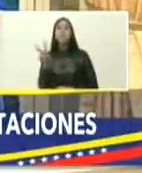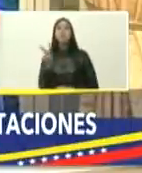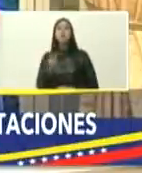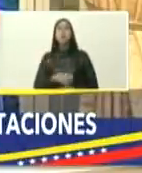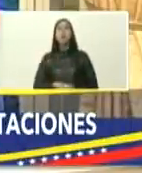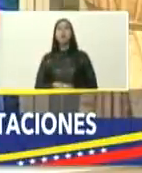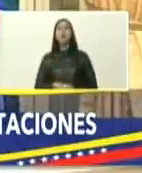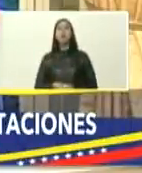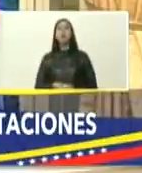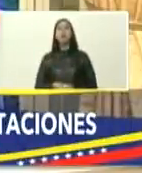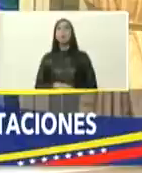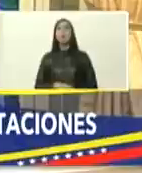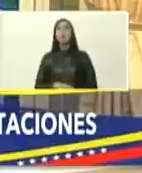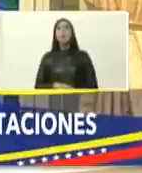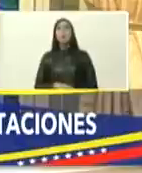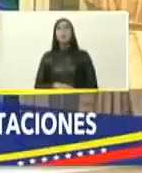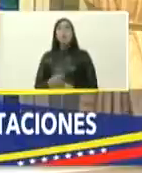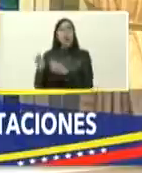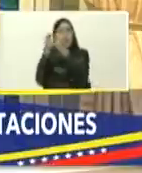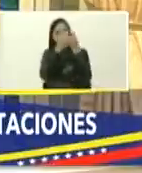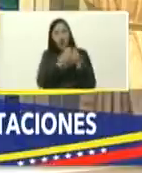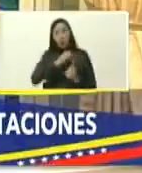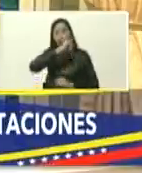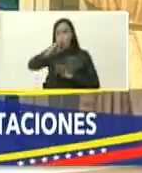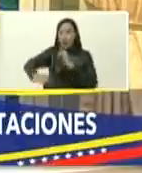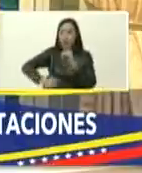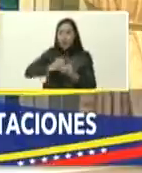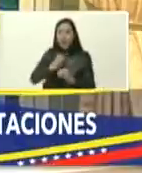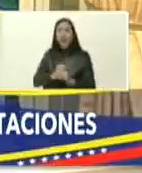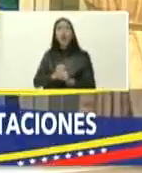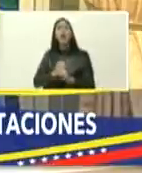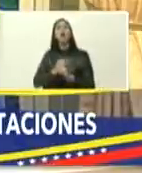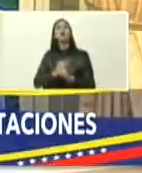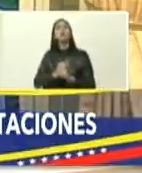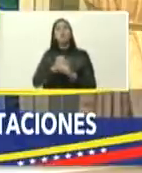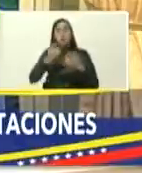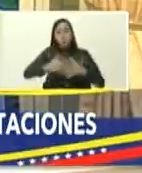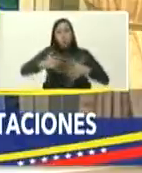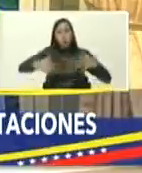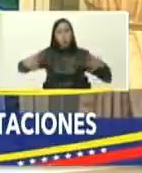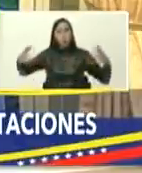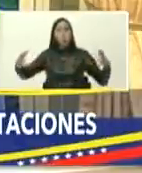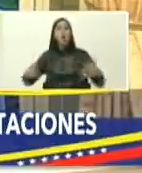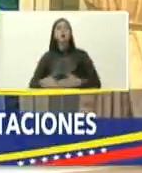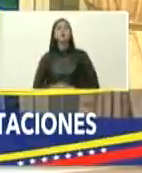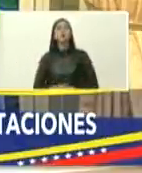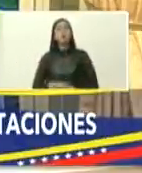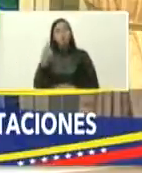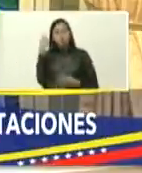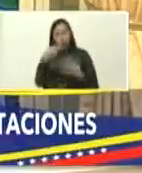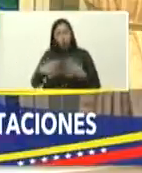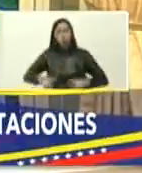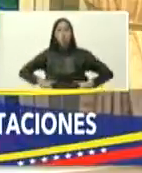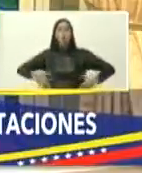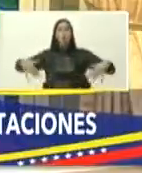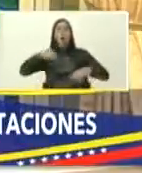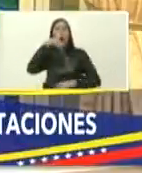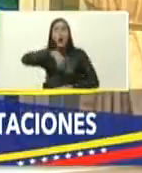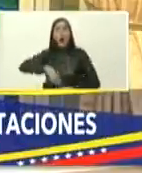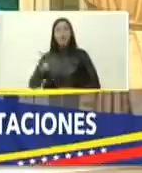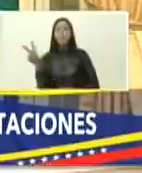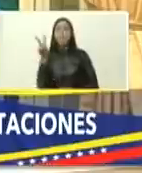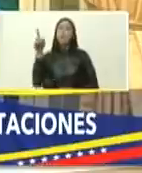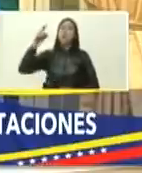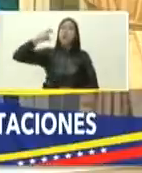que coloquemos en el mercado internacional para aumentar, diversificar las fuentes de riqueza que el